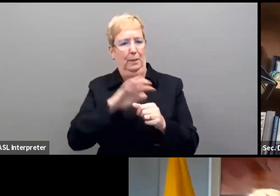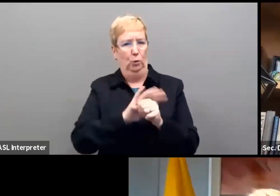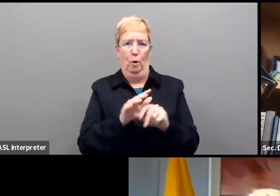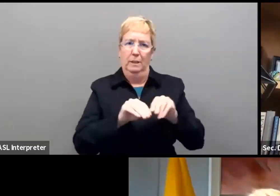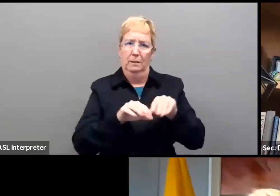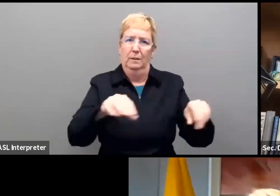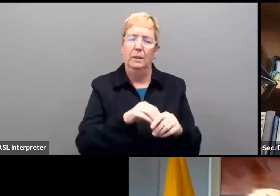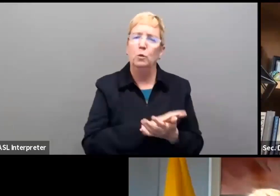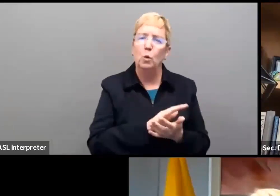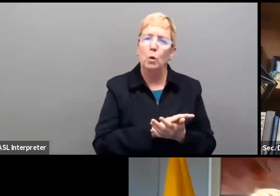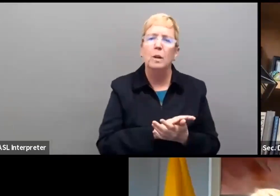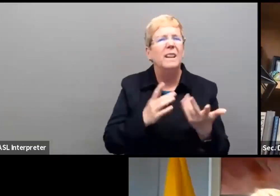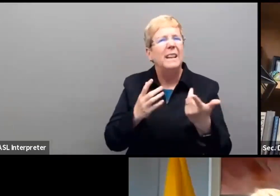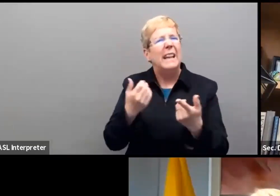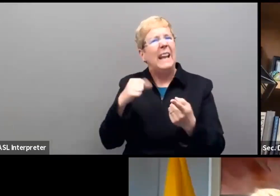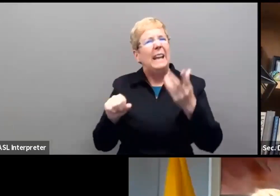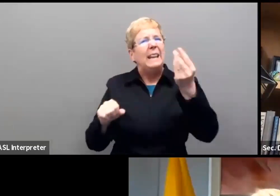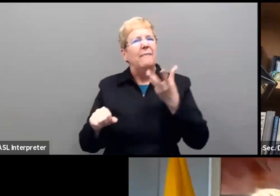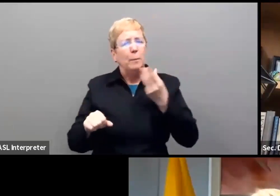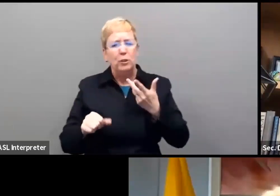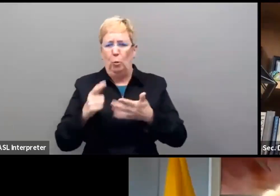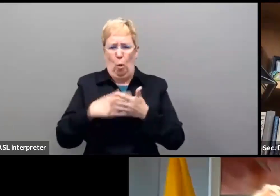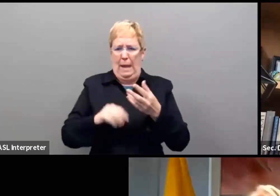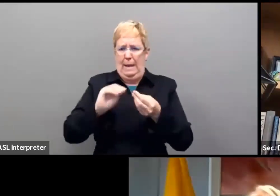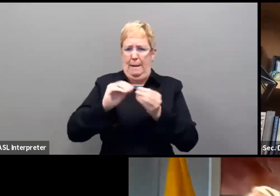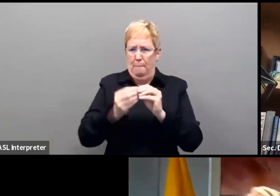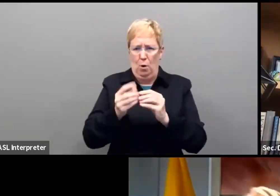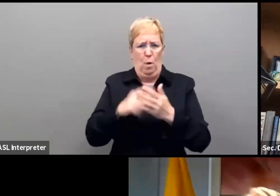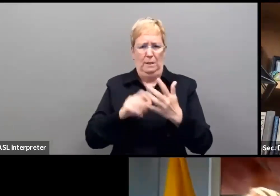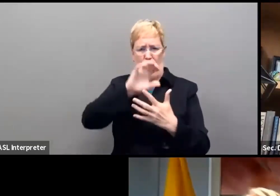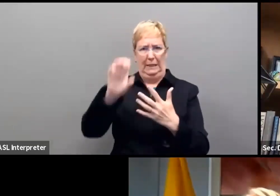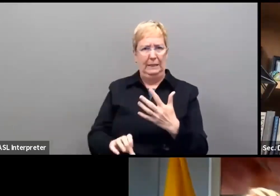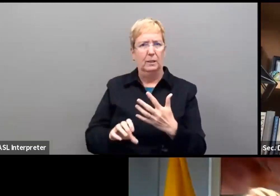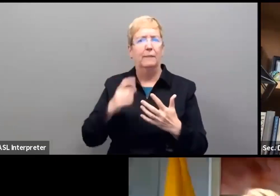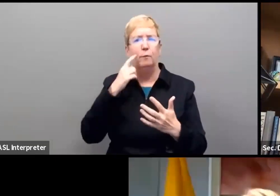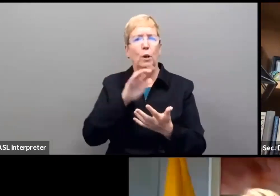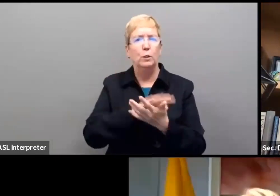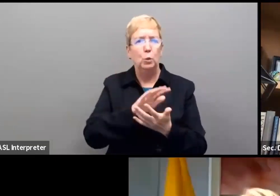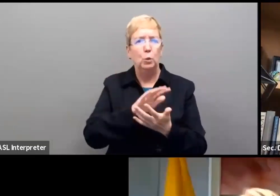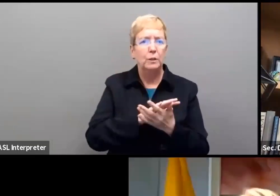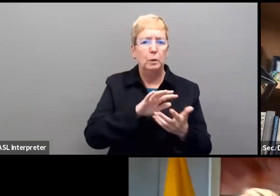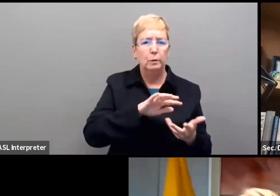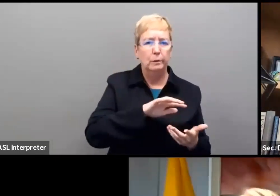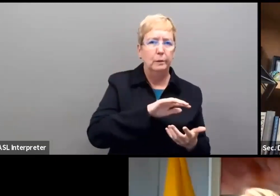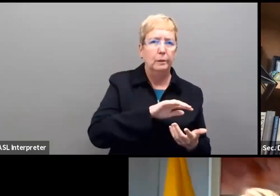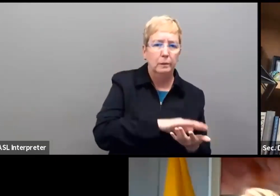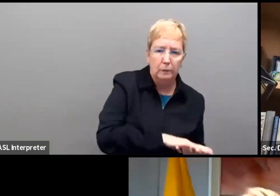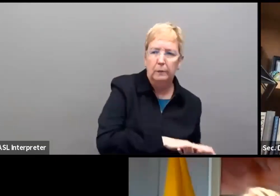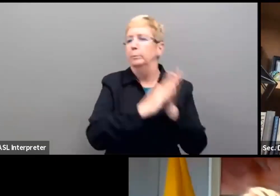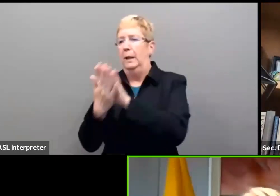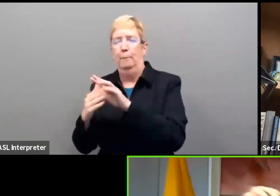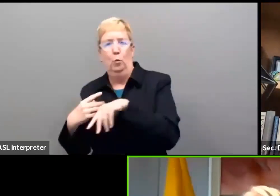Las DON tienen el 75% de tasas de vacunación, pero muy alto en los médicos y